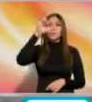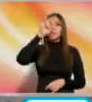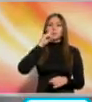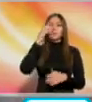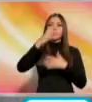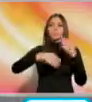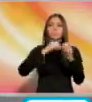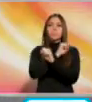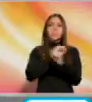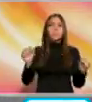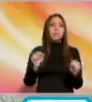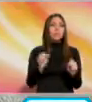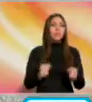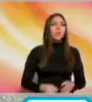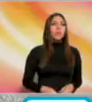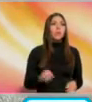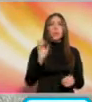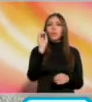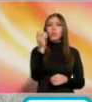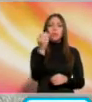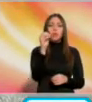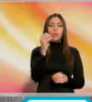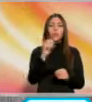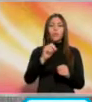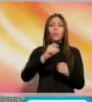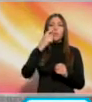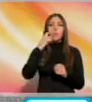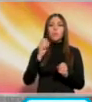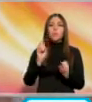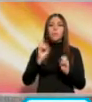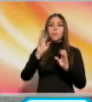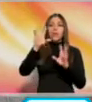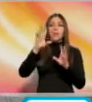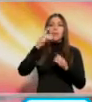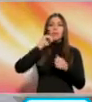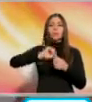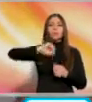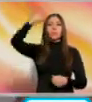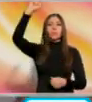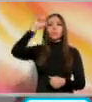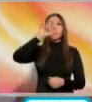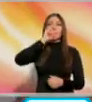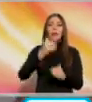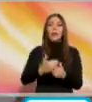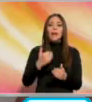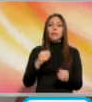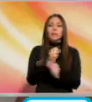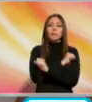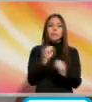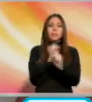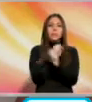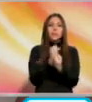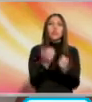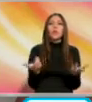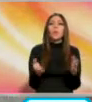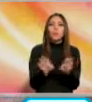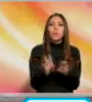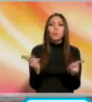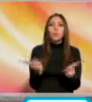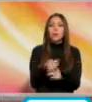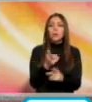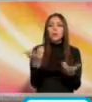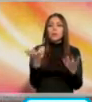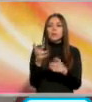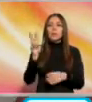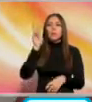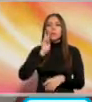haber salido, sin haber prendido los cohetes, ¿no? Sí. Sí, claro. Entonces dices, bueno, ¿qué pasó? ¿Cómo? ¿Cómo? Si estaban haciendo, pero ahora sí que Claro, estaban como echándose 3 una